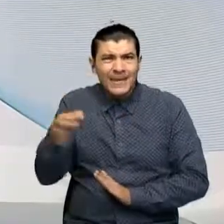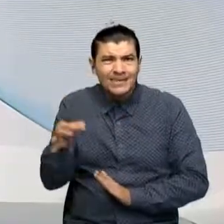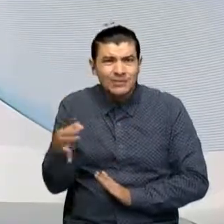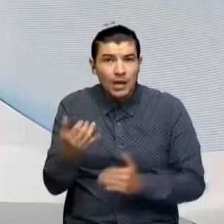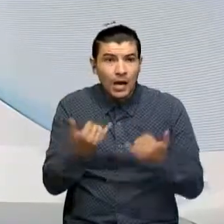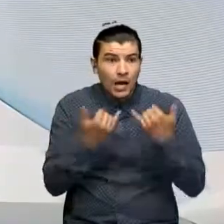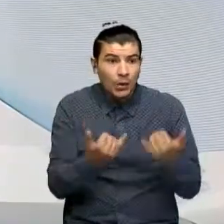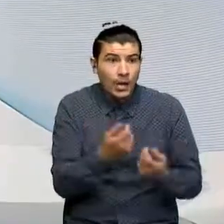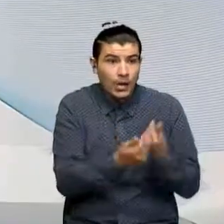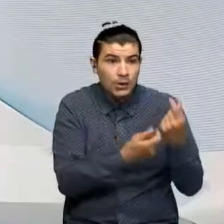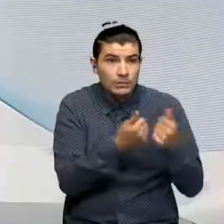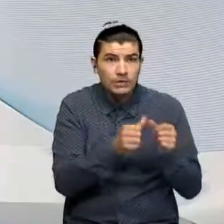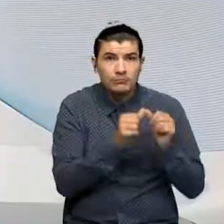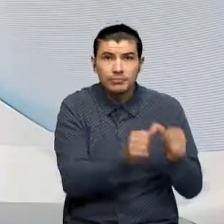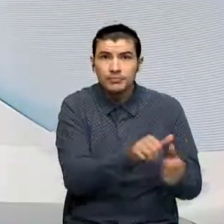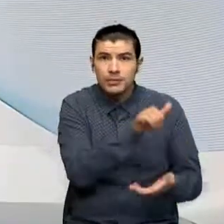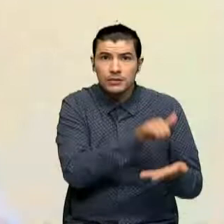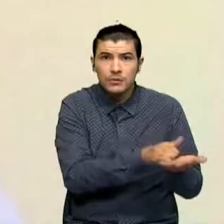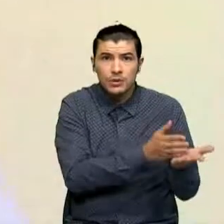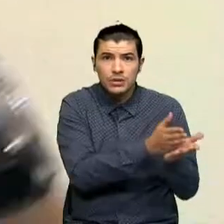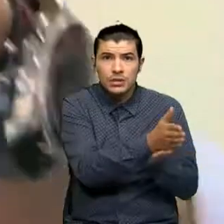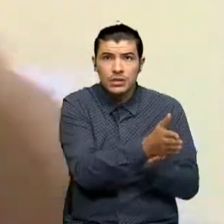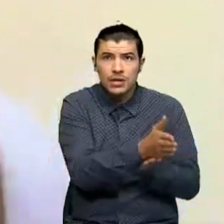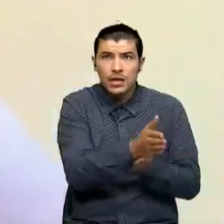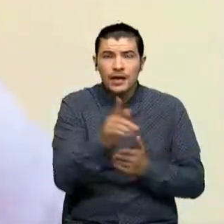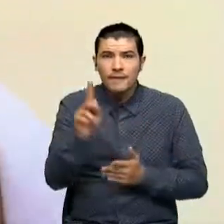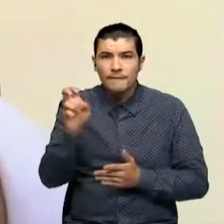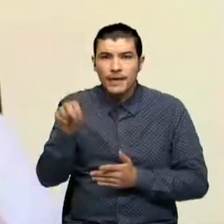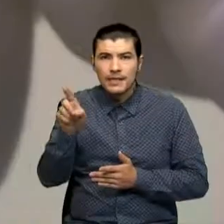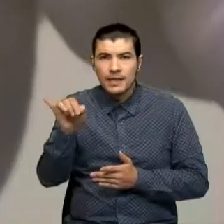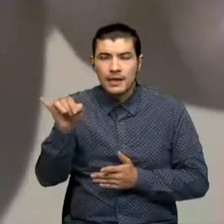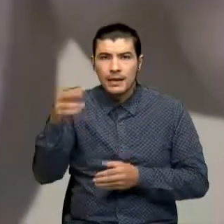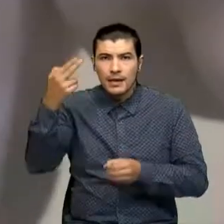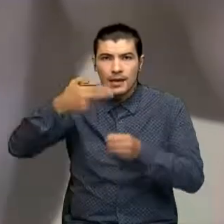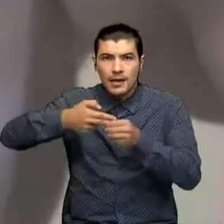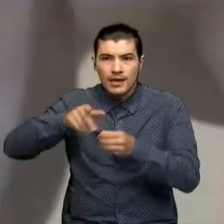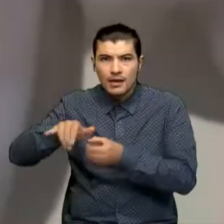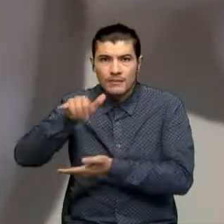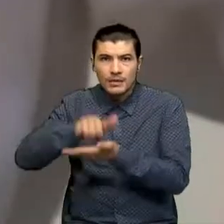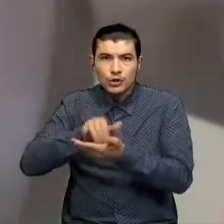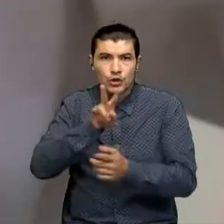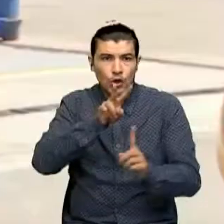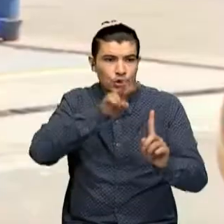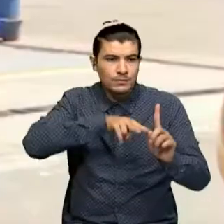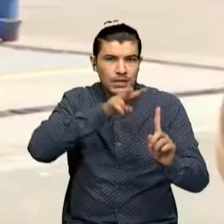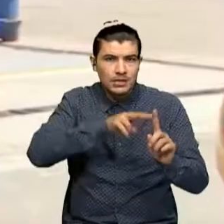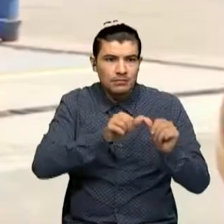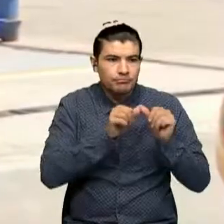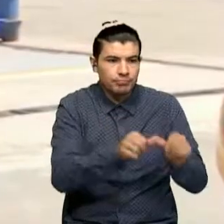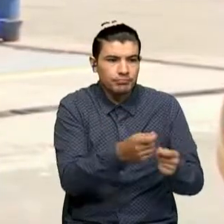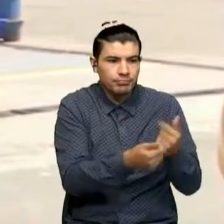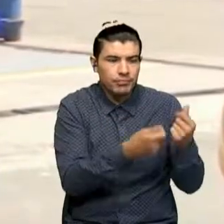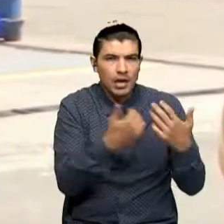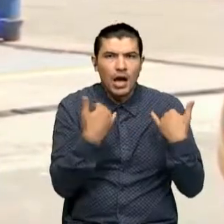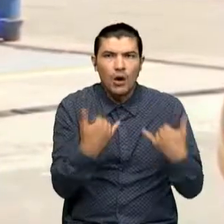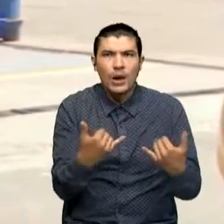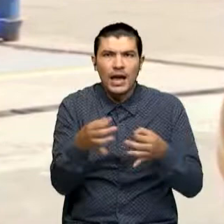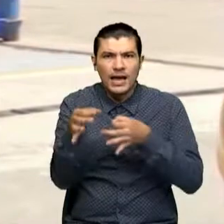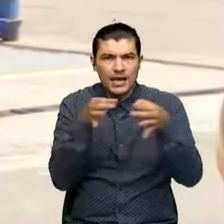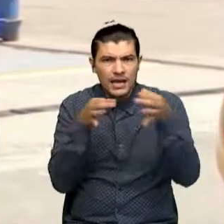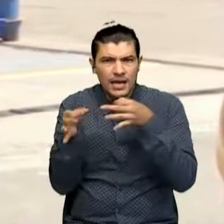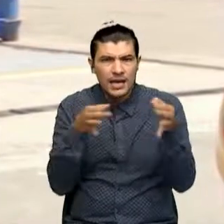ahora los precios permanecen congelados para fendipetróleos el congelamiento durante 2 meses en los precios del combustible tiene su explicación